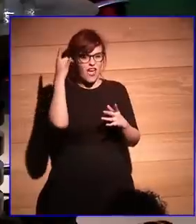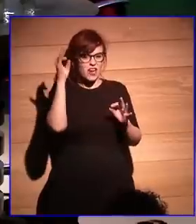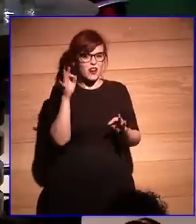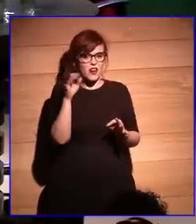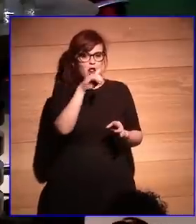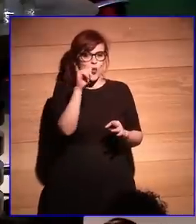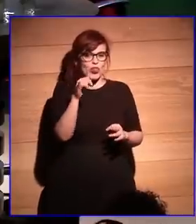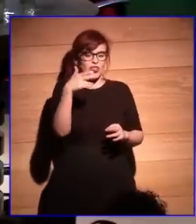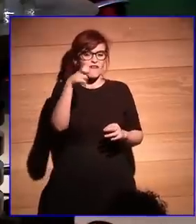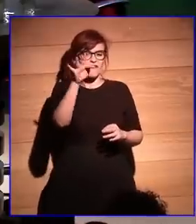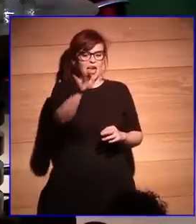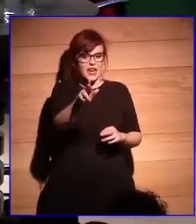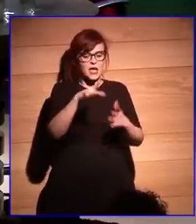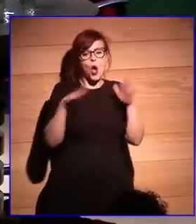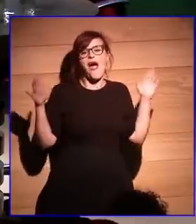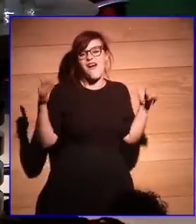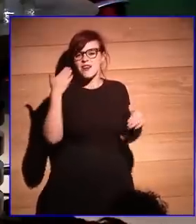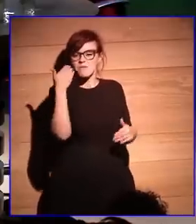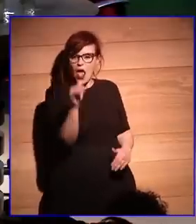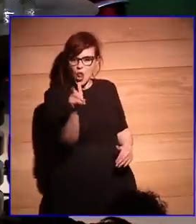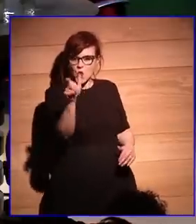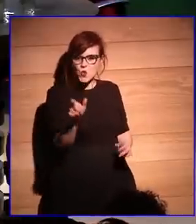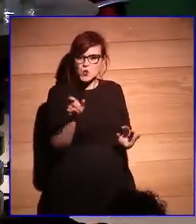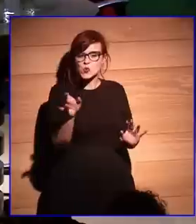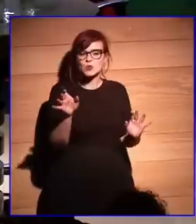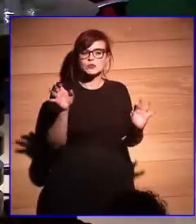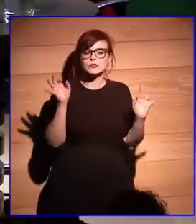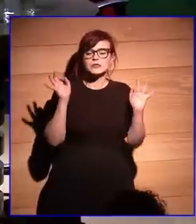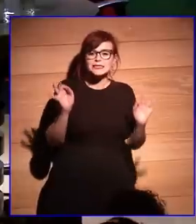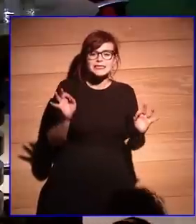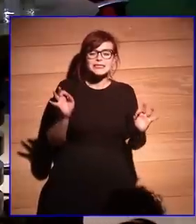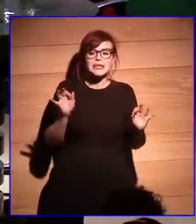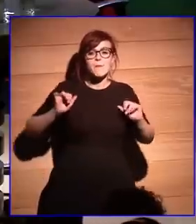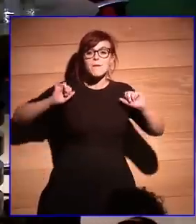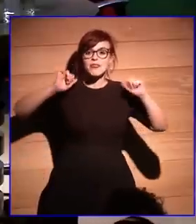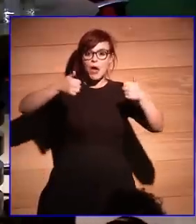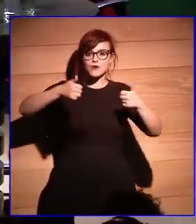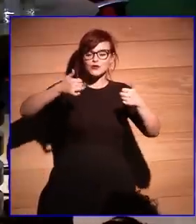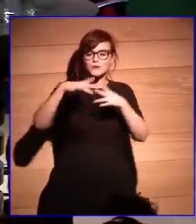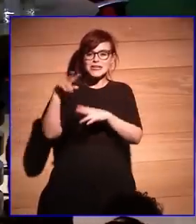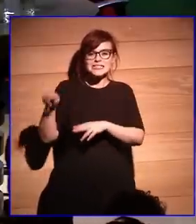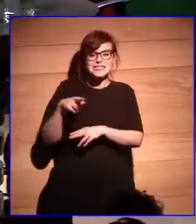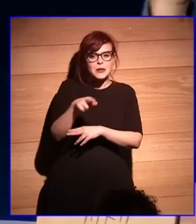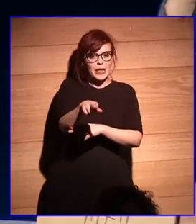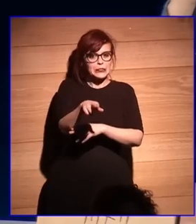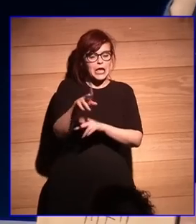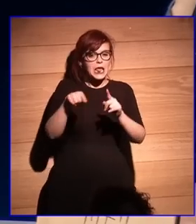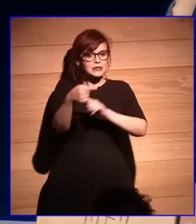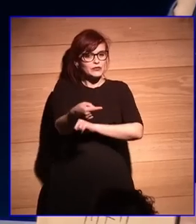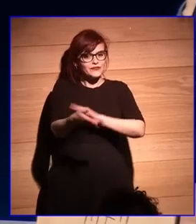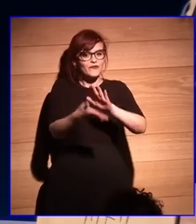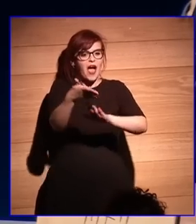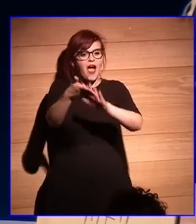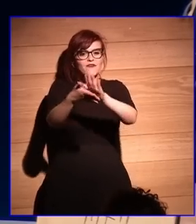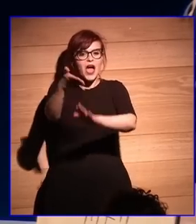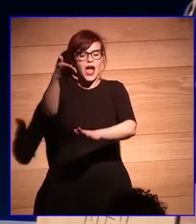ido también perfeccionando con los años, como decías tú, Juan, ¿no? Empezamos viéndole como una serpiente y luego poco a poco lo hemos ido